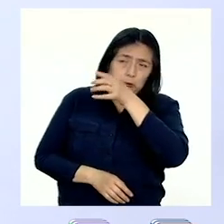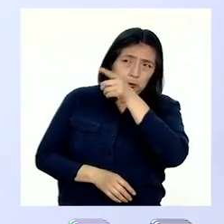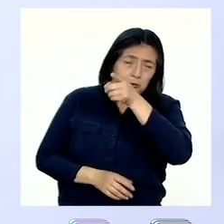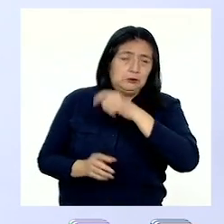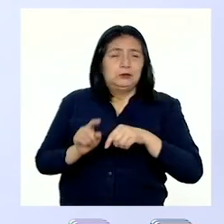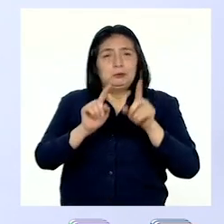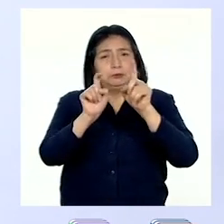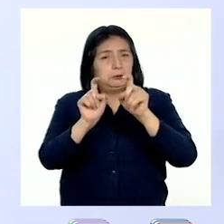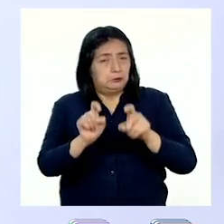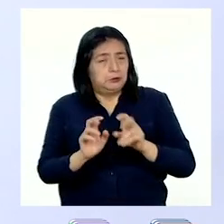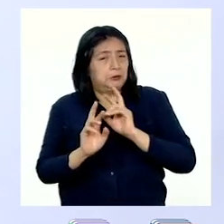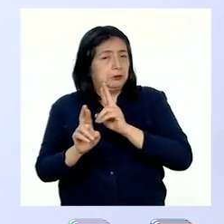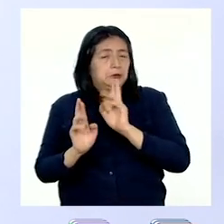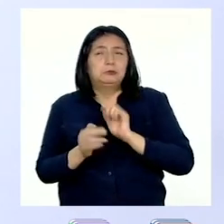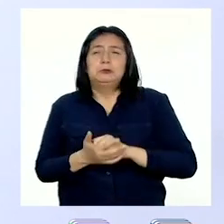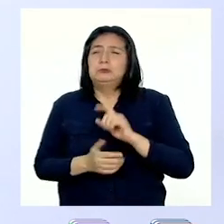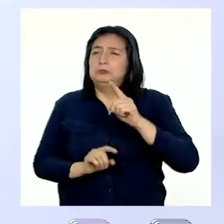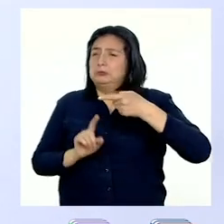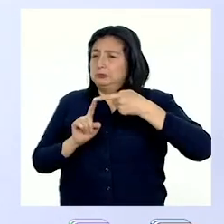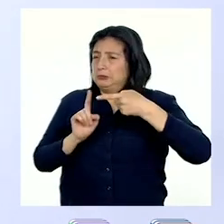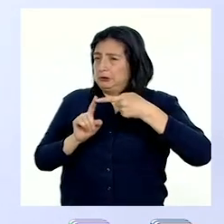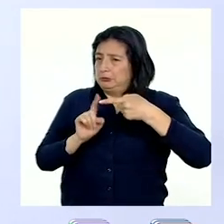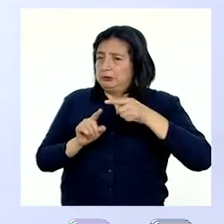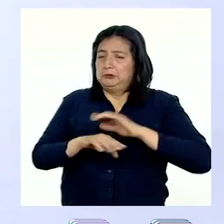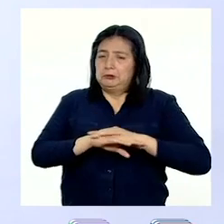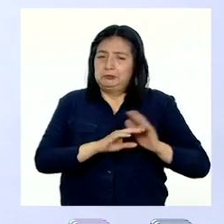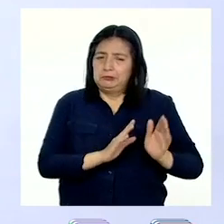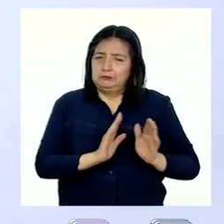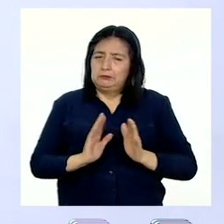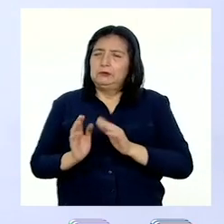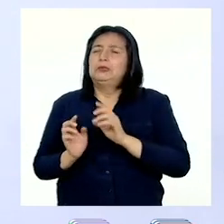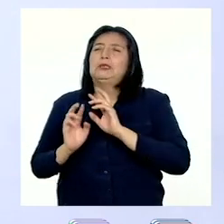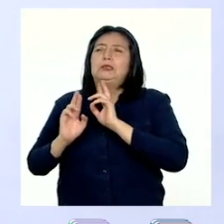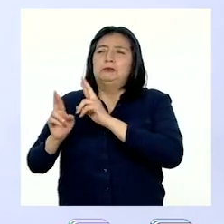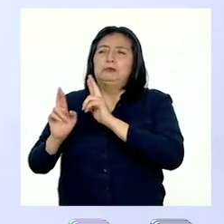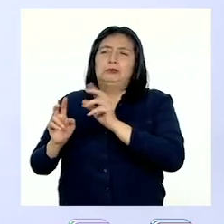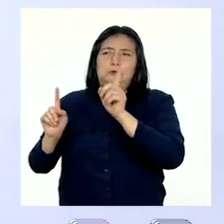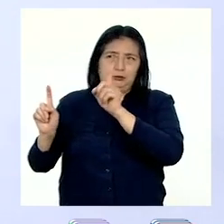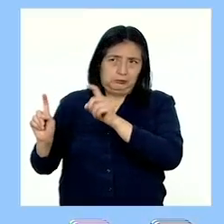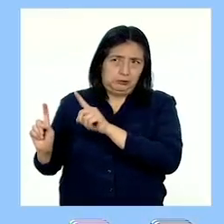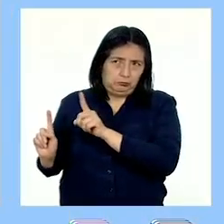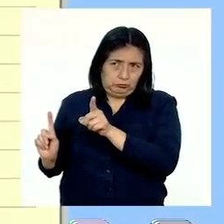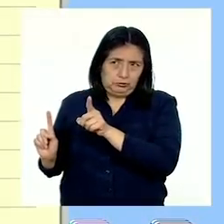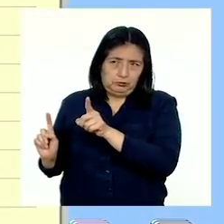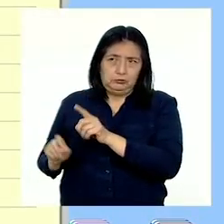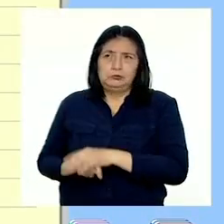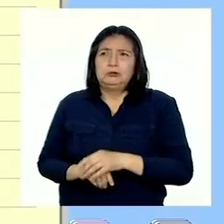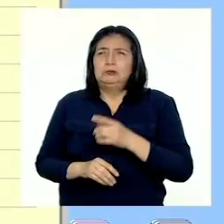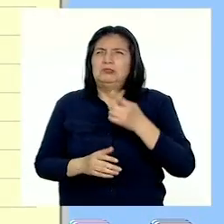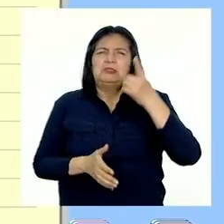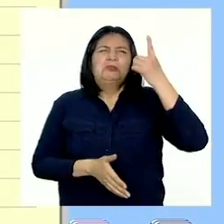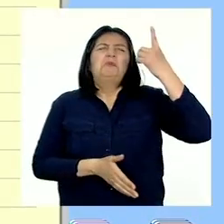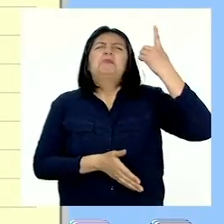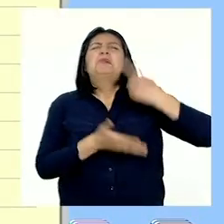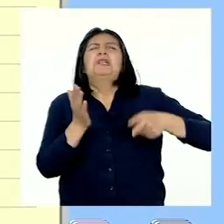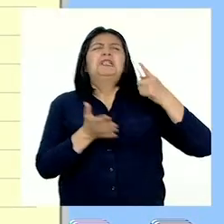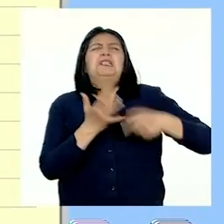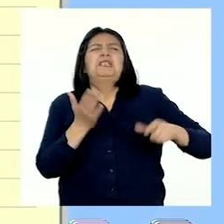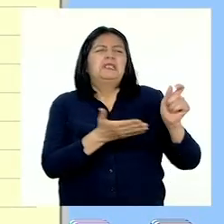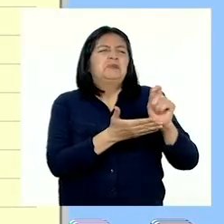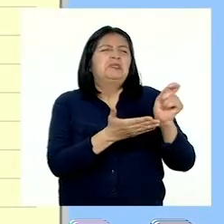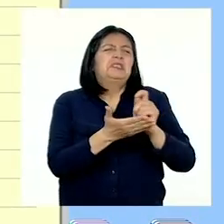esquema de preguntas y respuestas, primero debemos planificar contestando estas preguntas. ¿Para qué escribiré